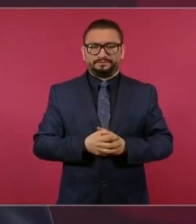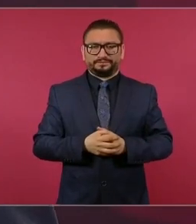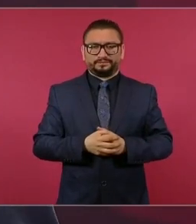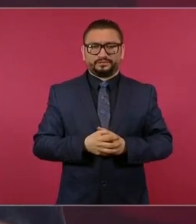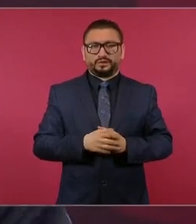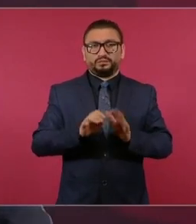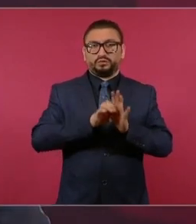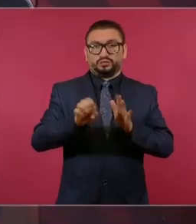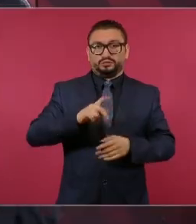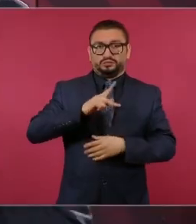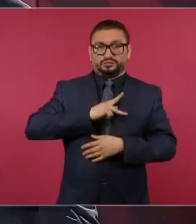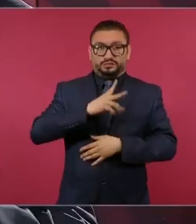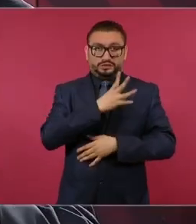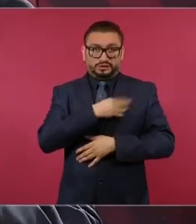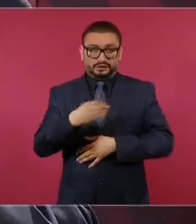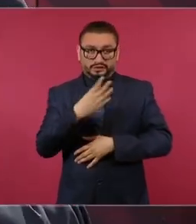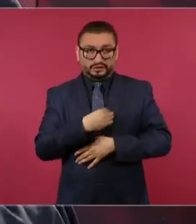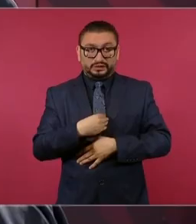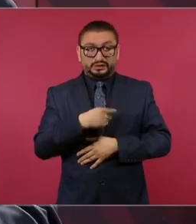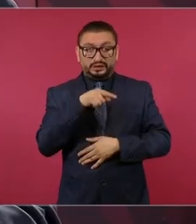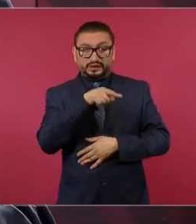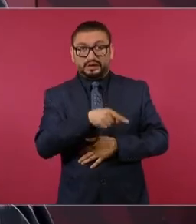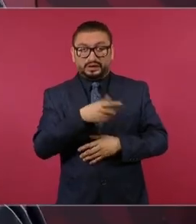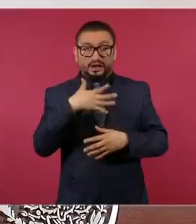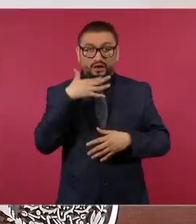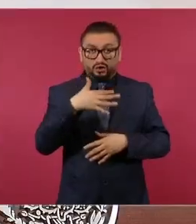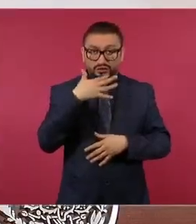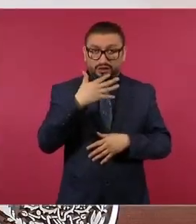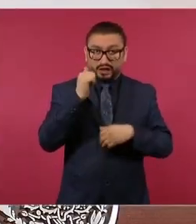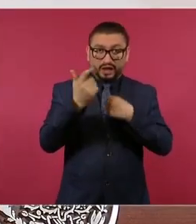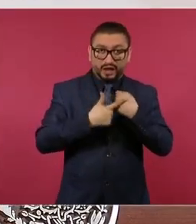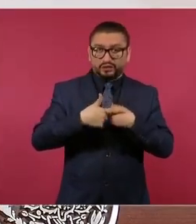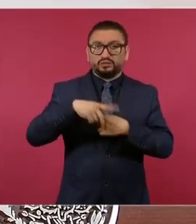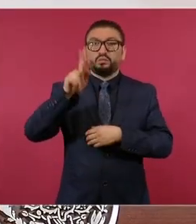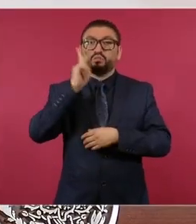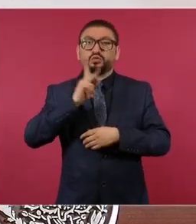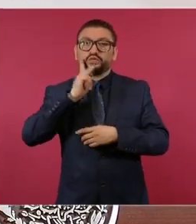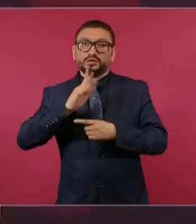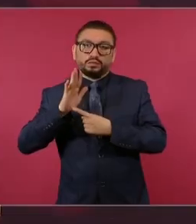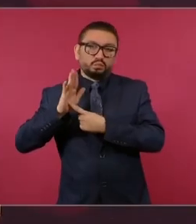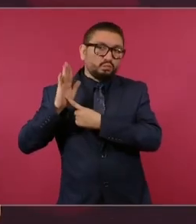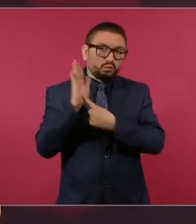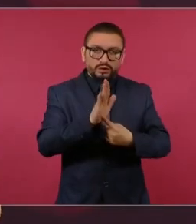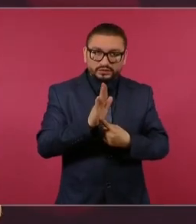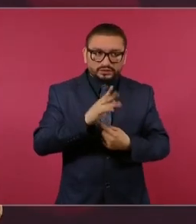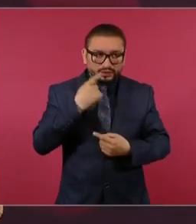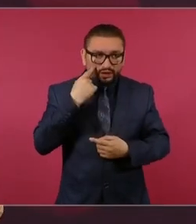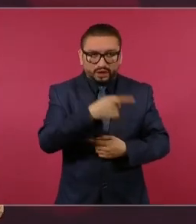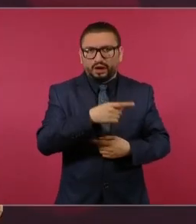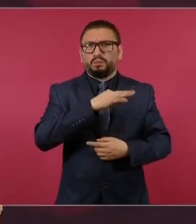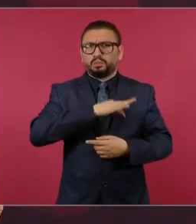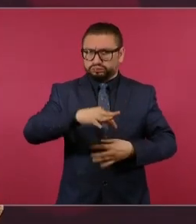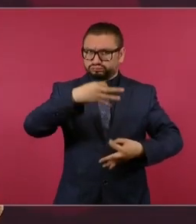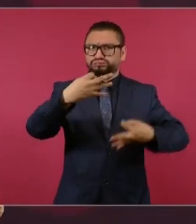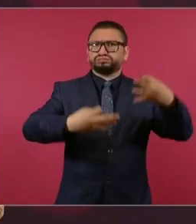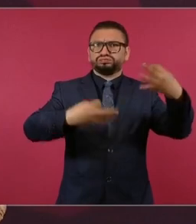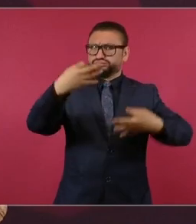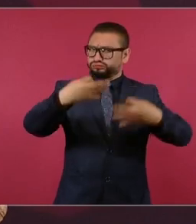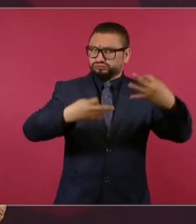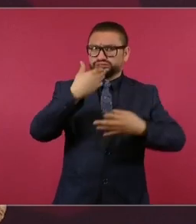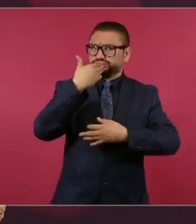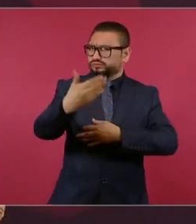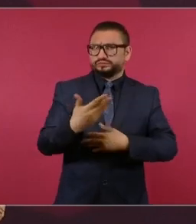Si un hijo mío está metido en un acto de corrupción y se prueba, que sea juzgado